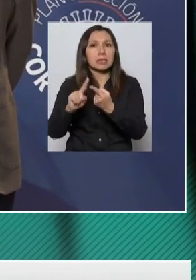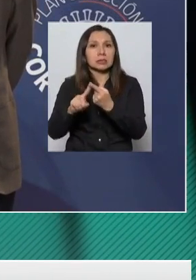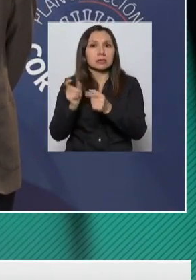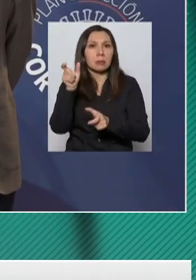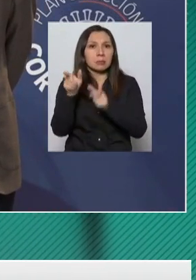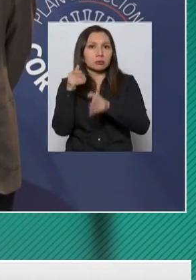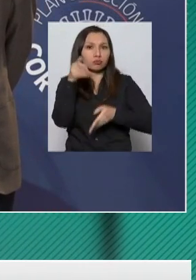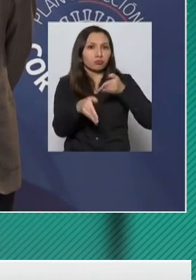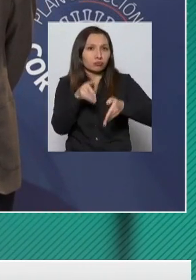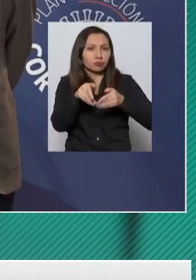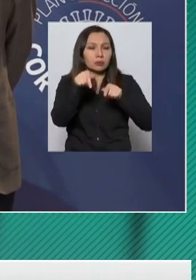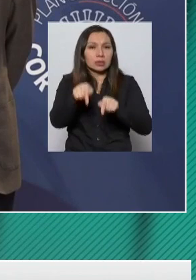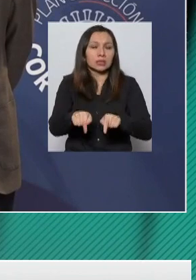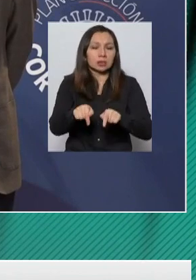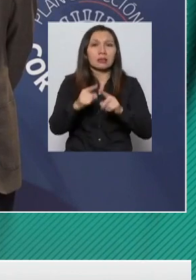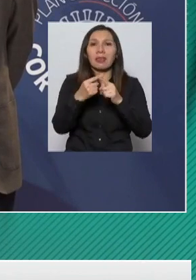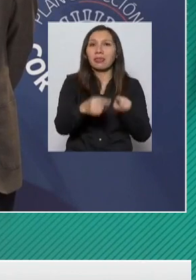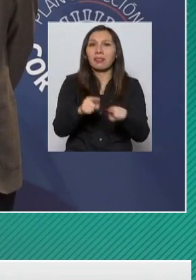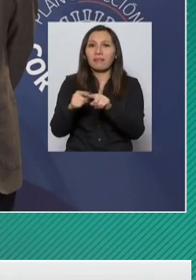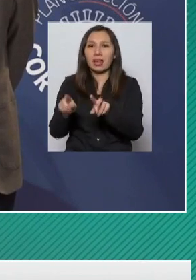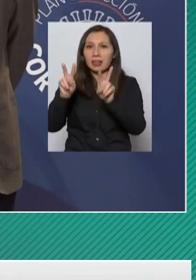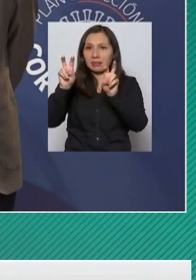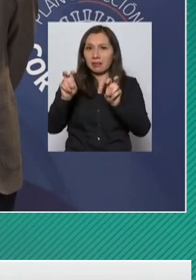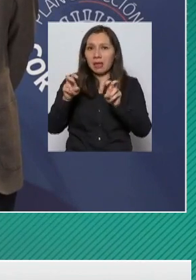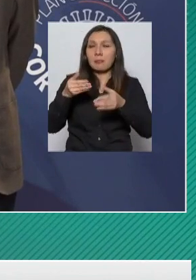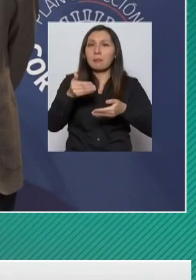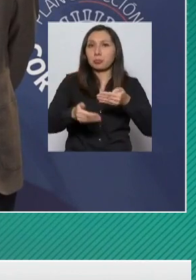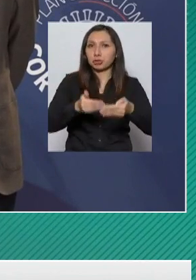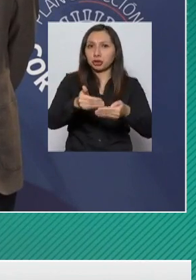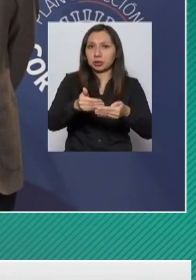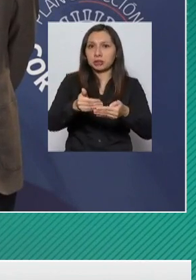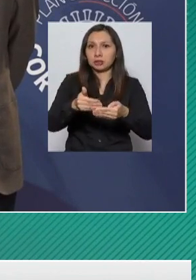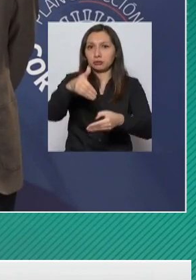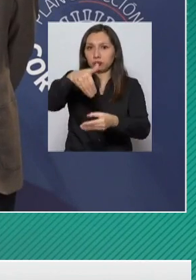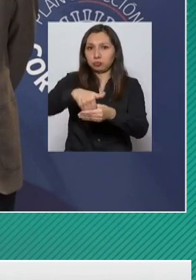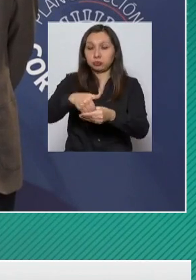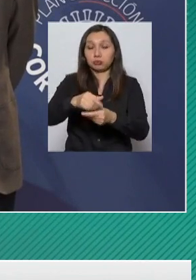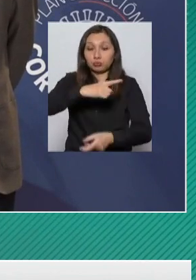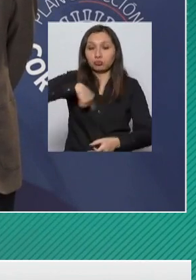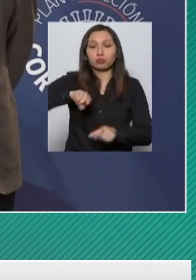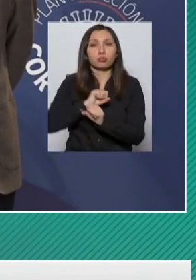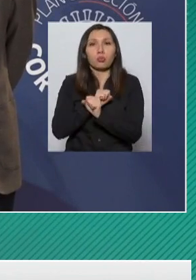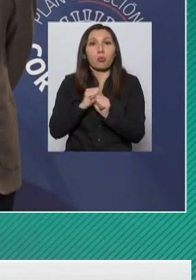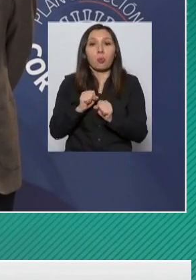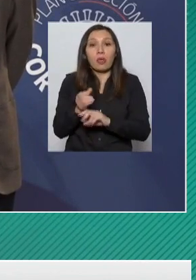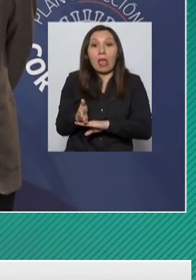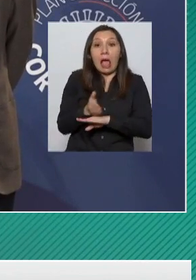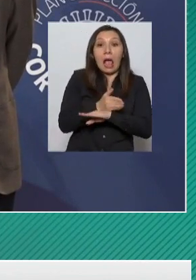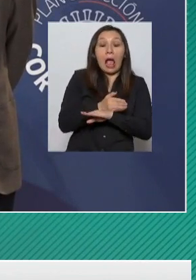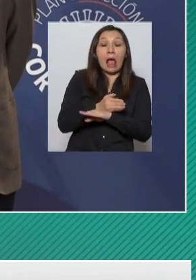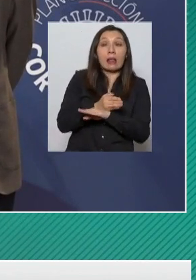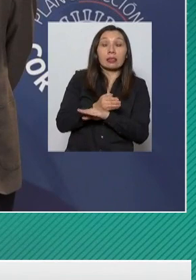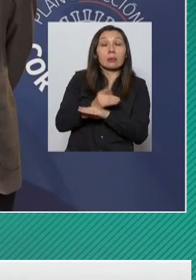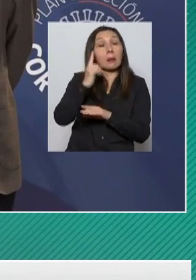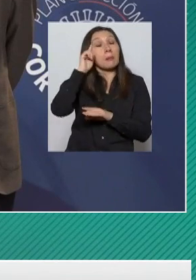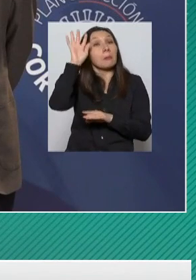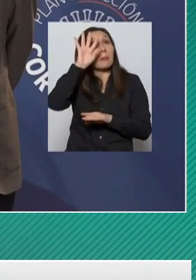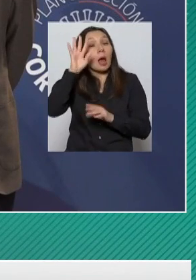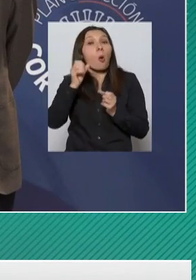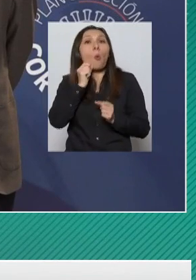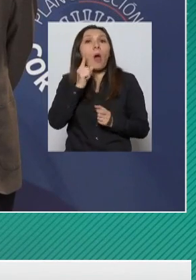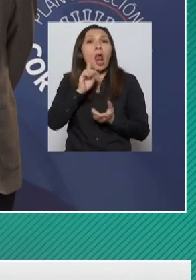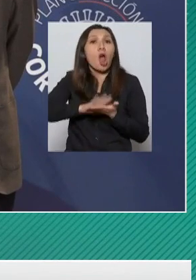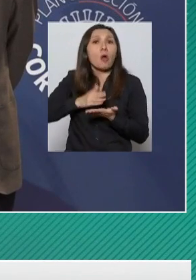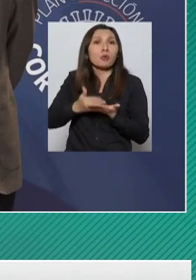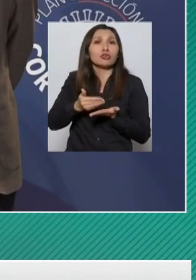en estos distintos procesos nosotros no podemos anticipar como salud cuál va a ser la